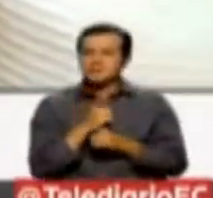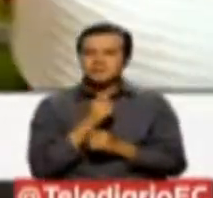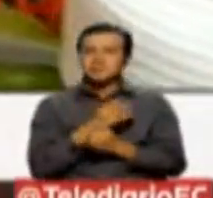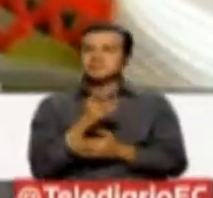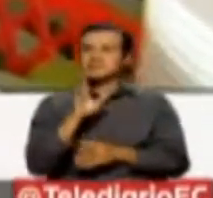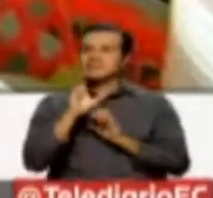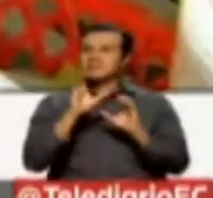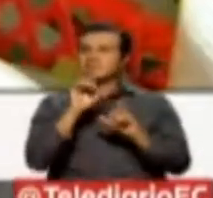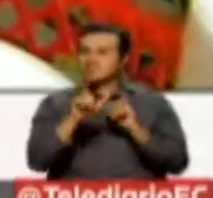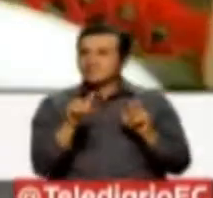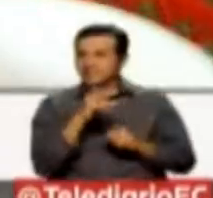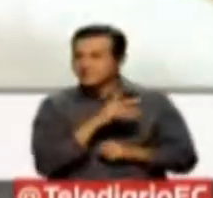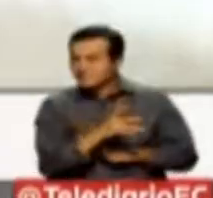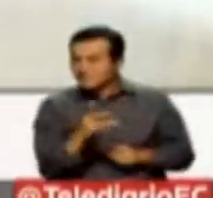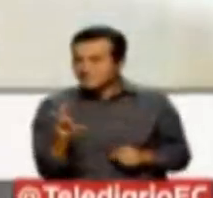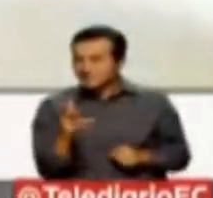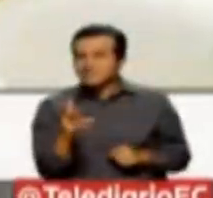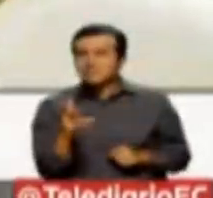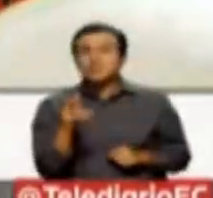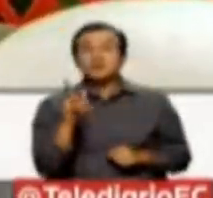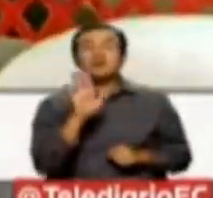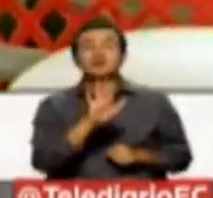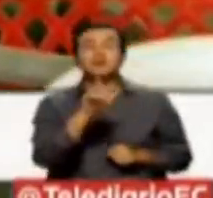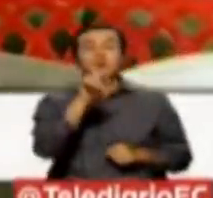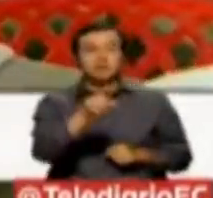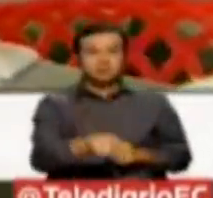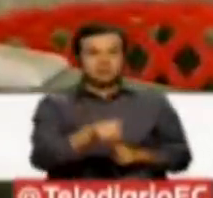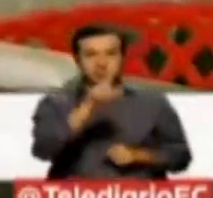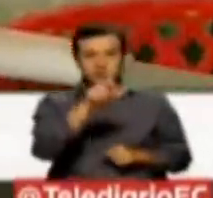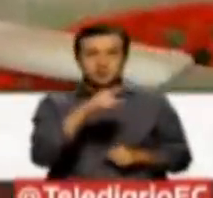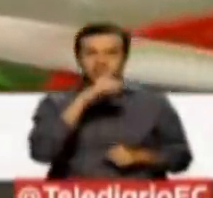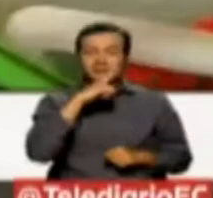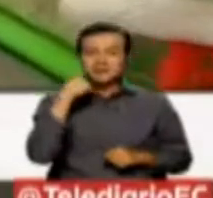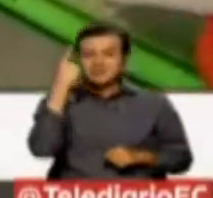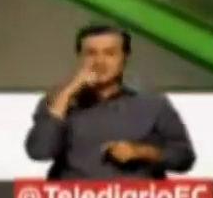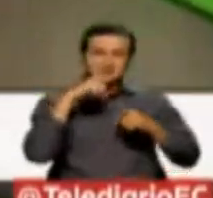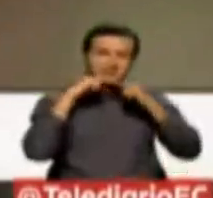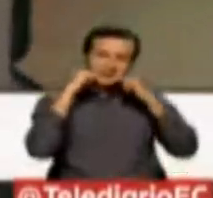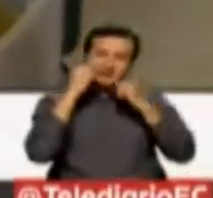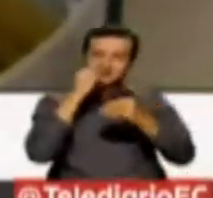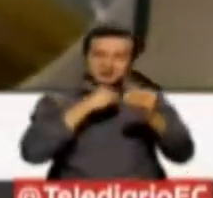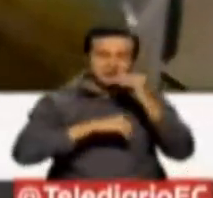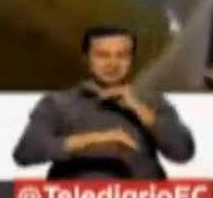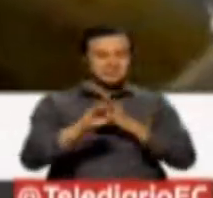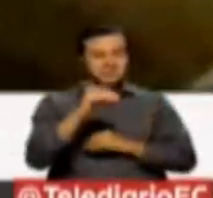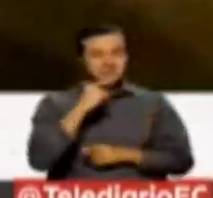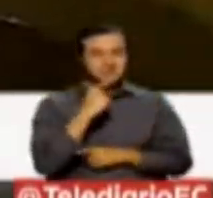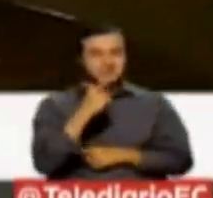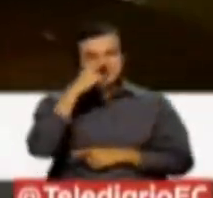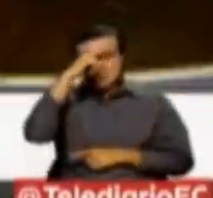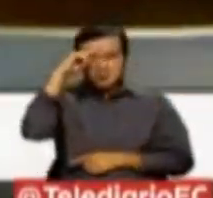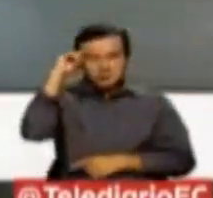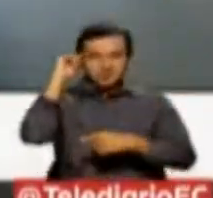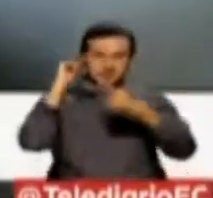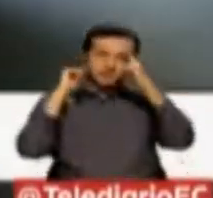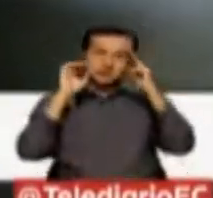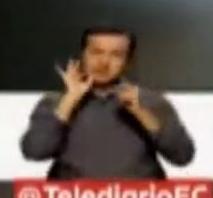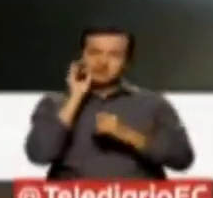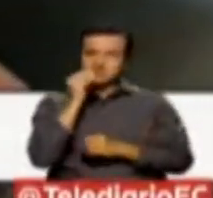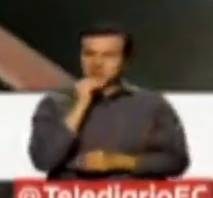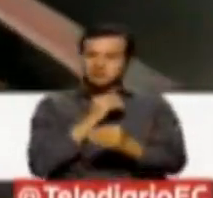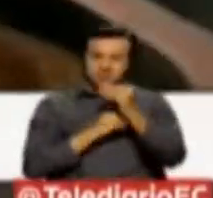conversar con los clientes que están? Cuando una persona tiene una cara feliz es porque está degustando y dicen que cuando uno suda también es porque está rica la